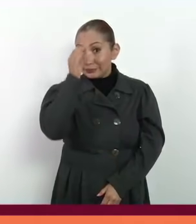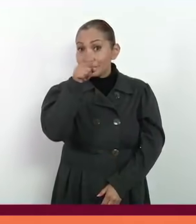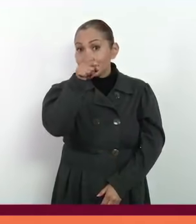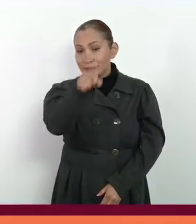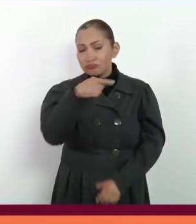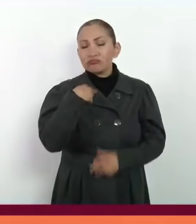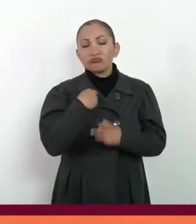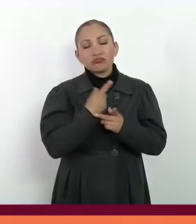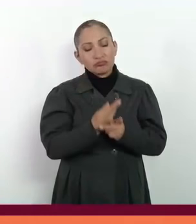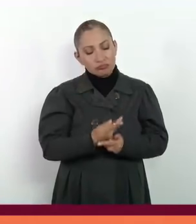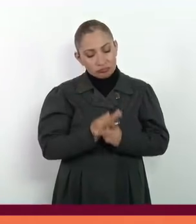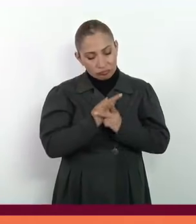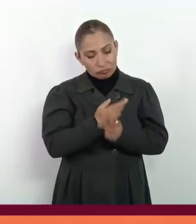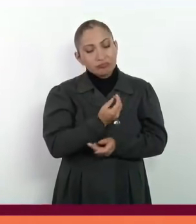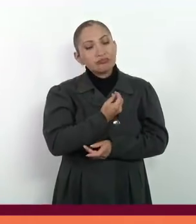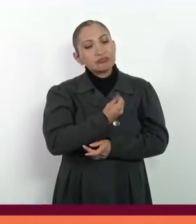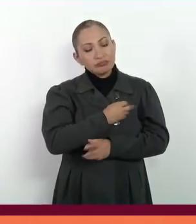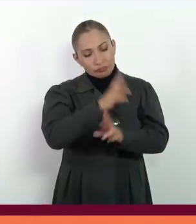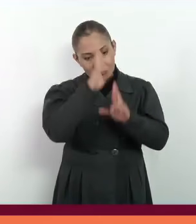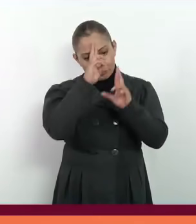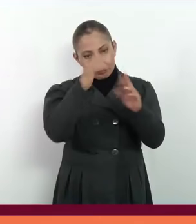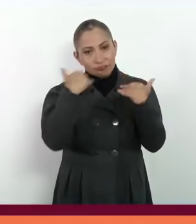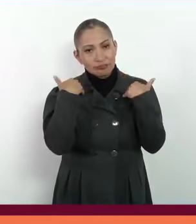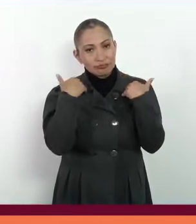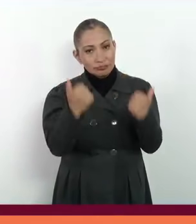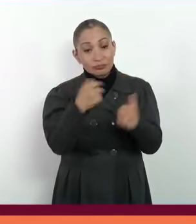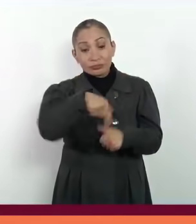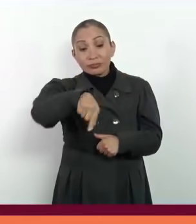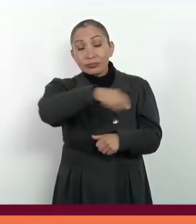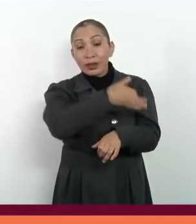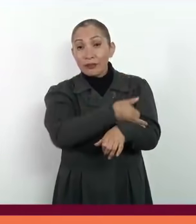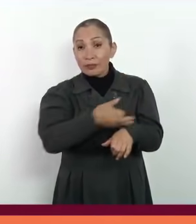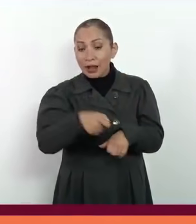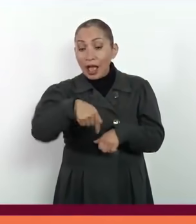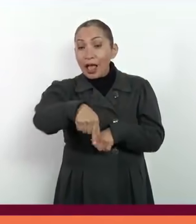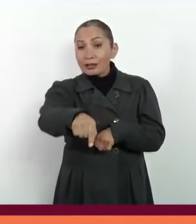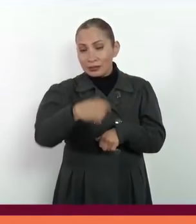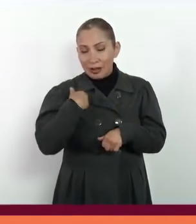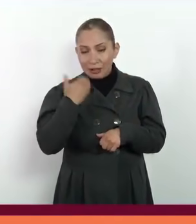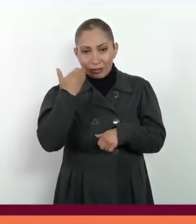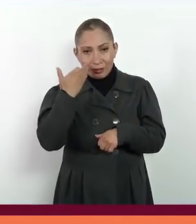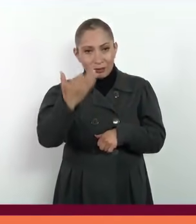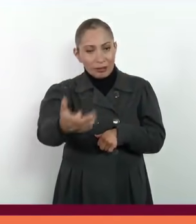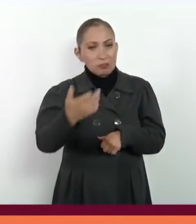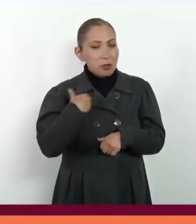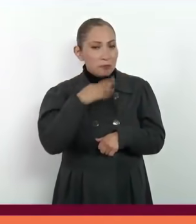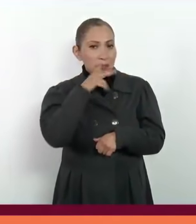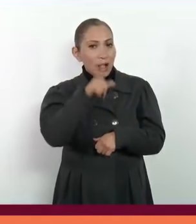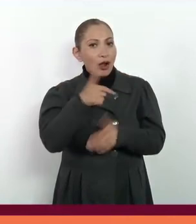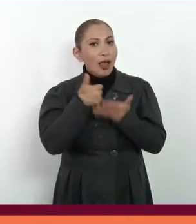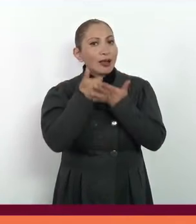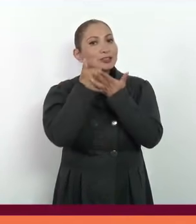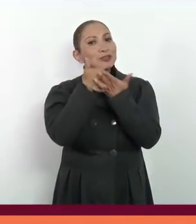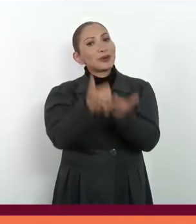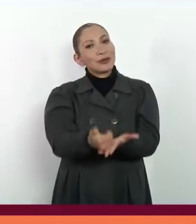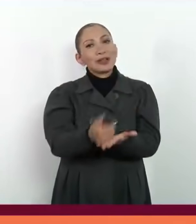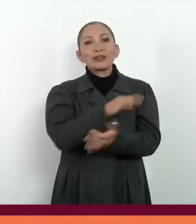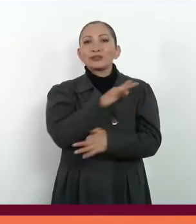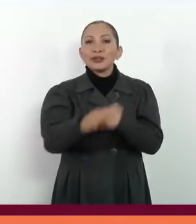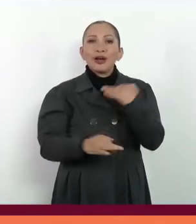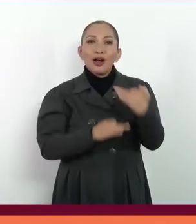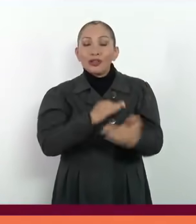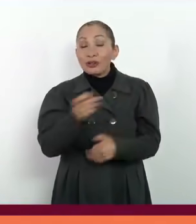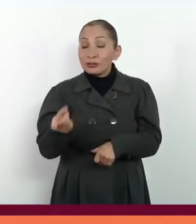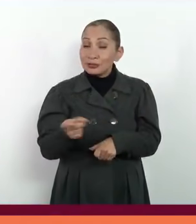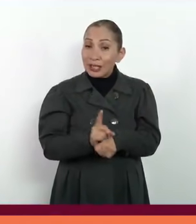Recuerden que la tolerancia, la paciencia y la comprensión con su familia durante este proceso son las mejores herramientas